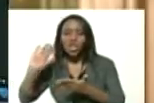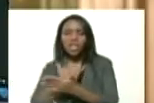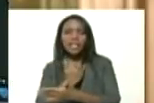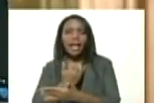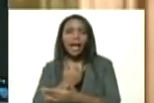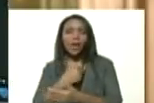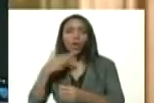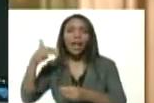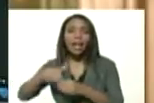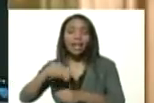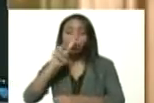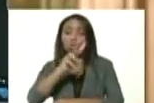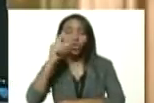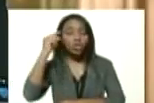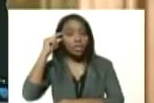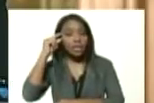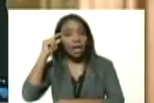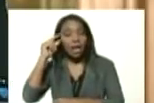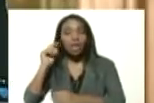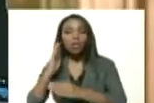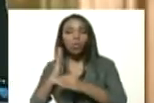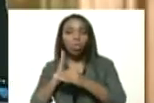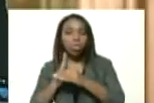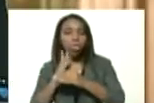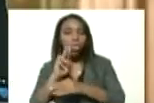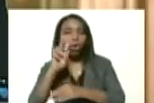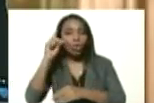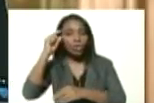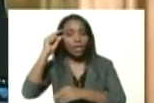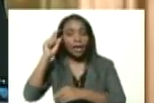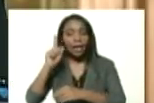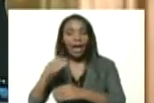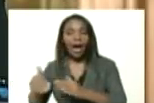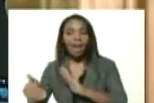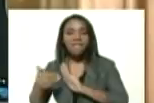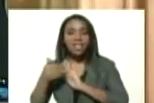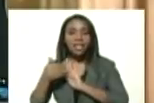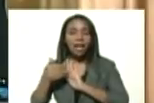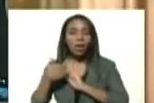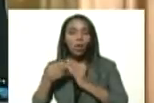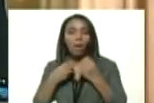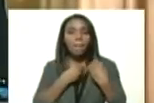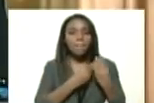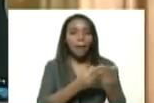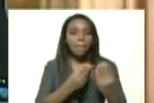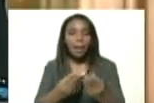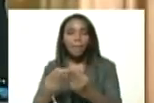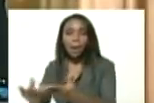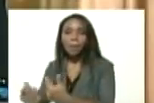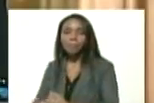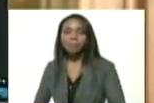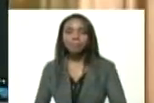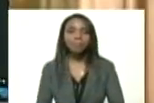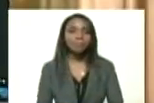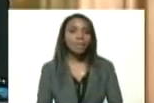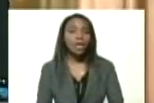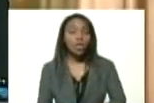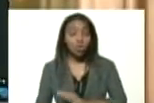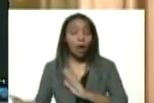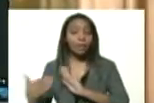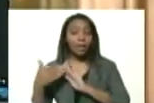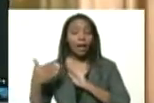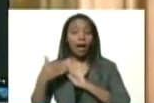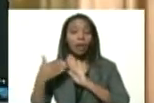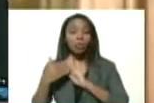dos días y hubo retardo del gas por dos días que ha afectado la distribución nos atacaron